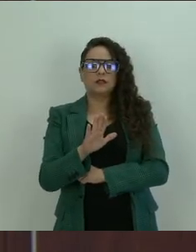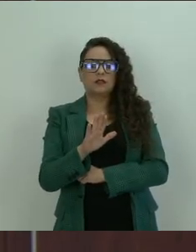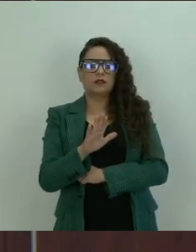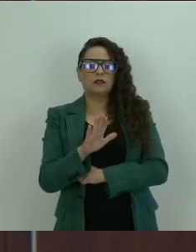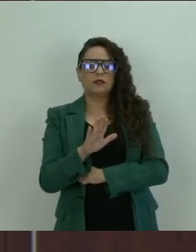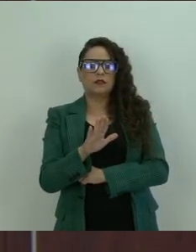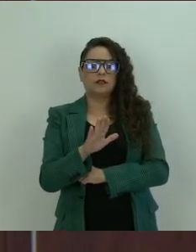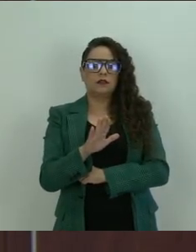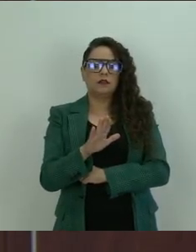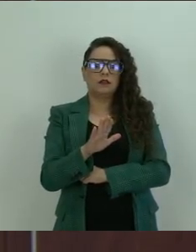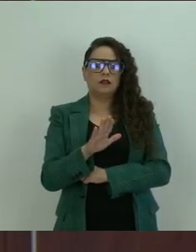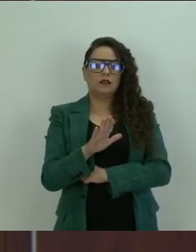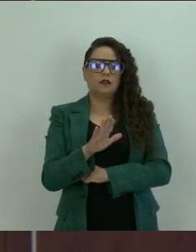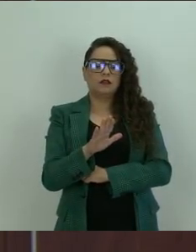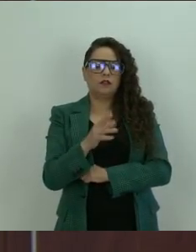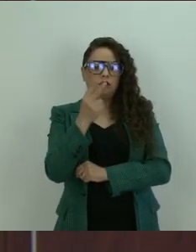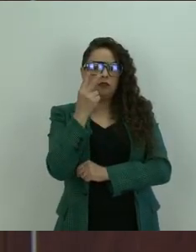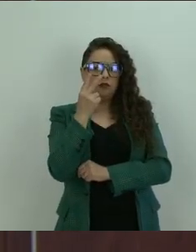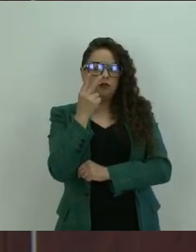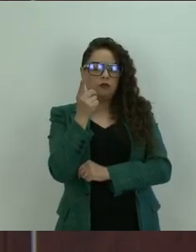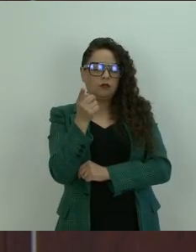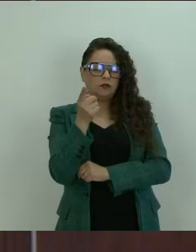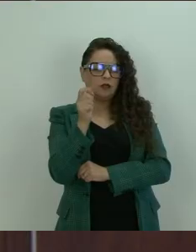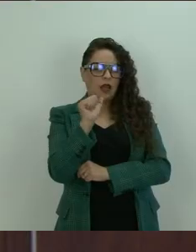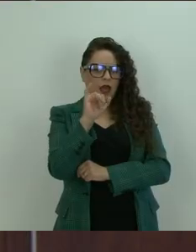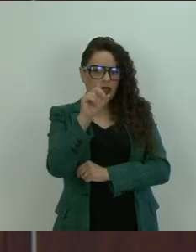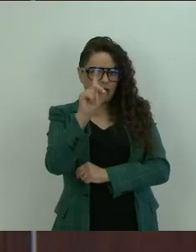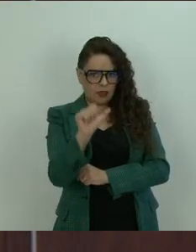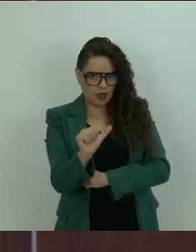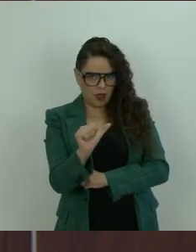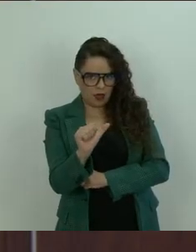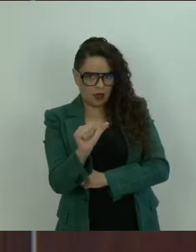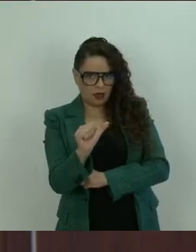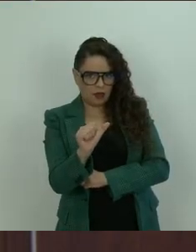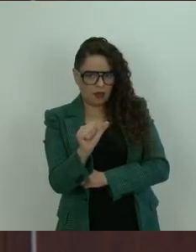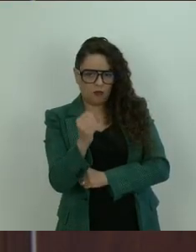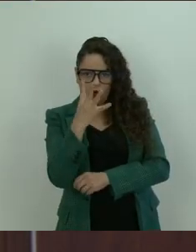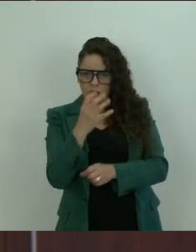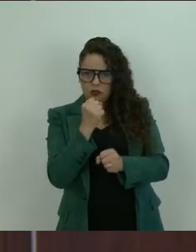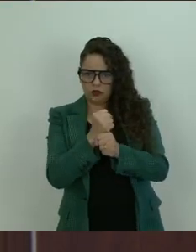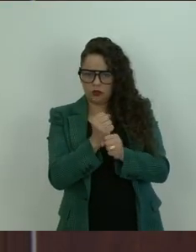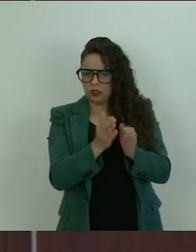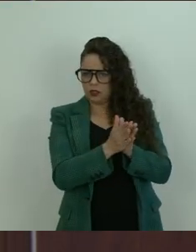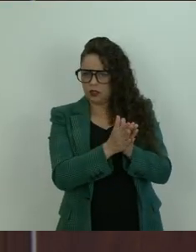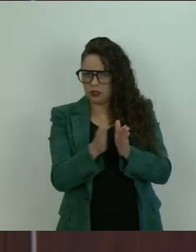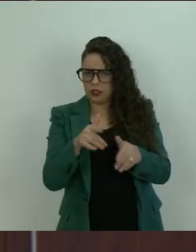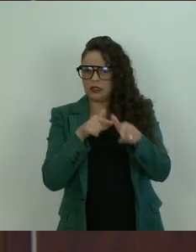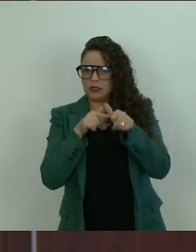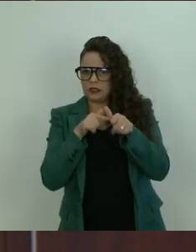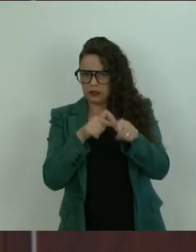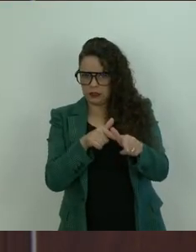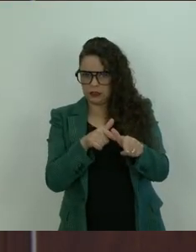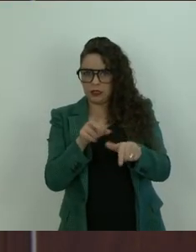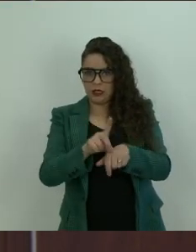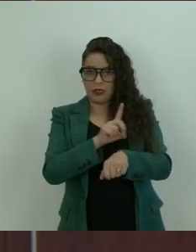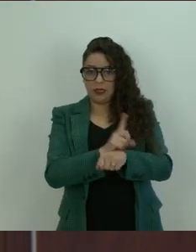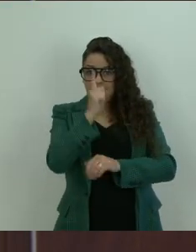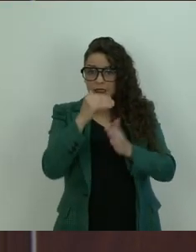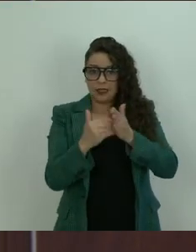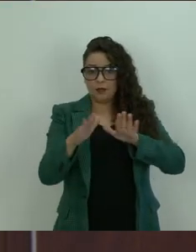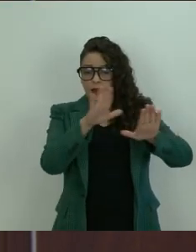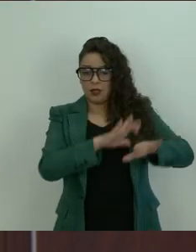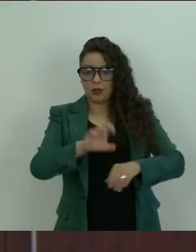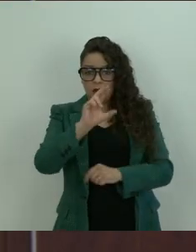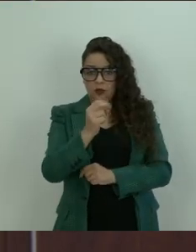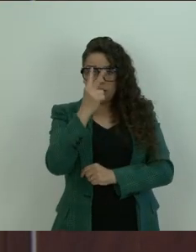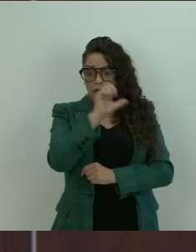La embajadora Aida González Martínez, que estuvo varios periodos y fue quienes no solo